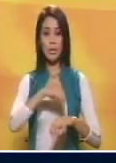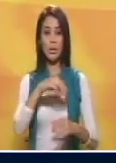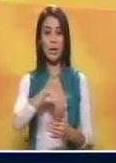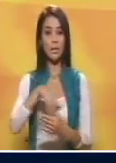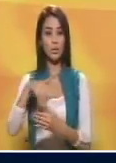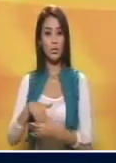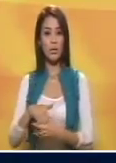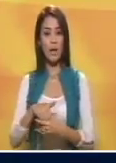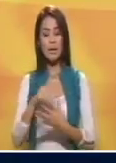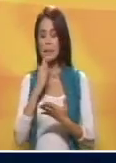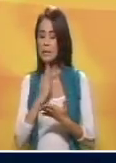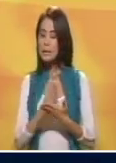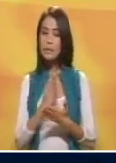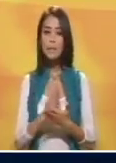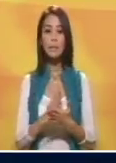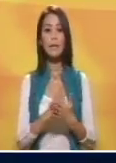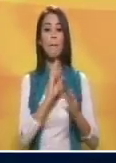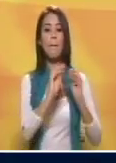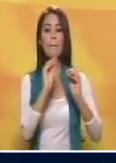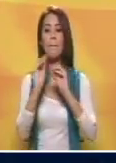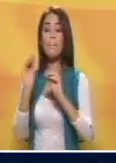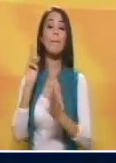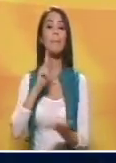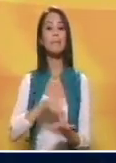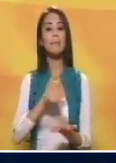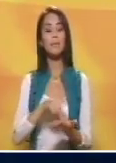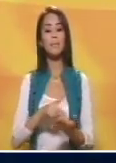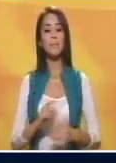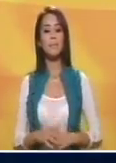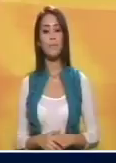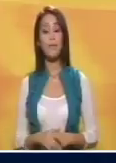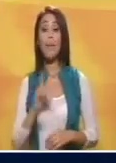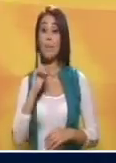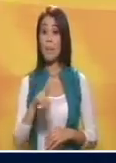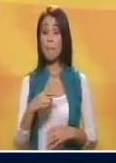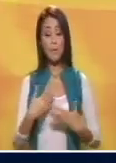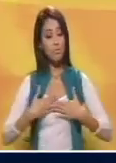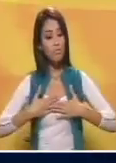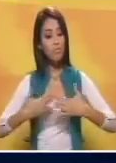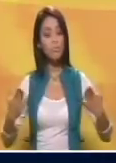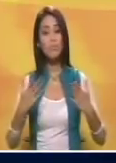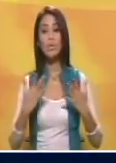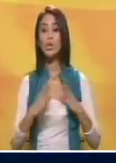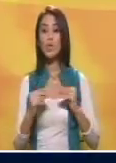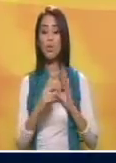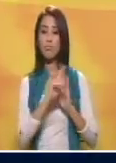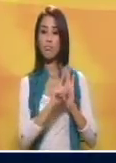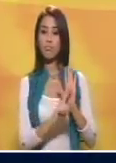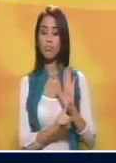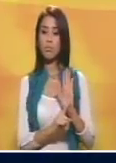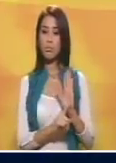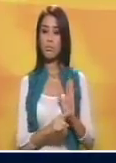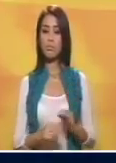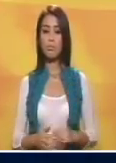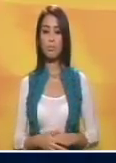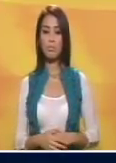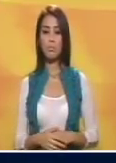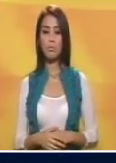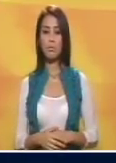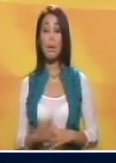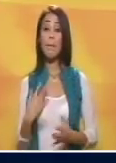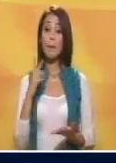Electoral siempre está llamando a la participación y dando todas las facilidades para en aras